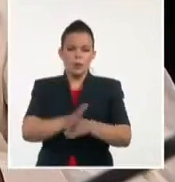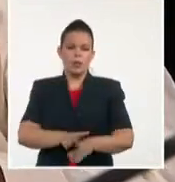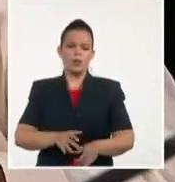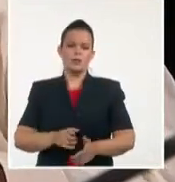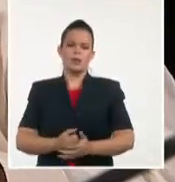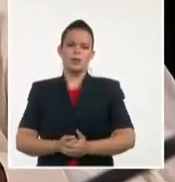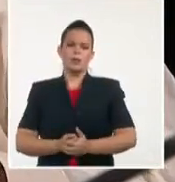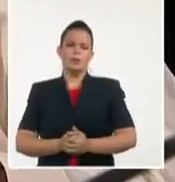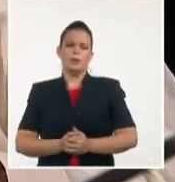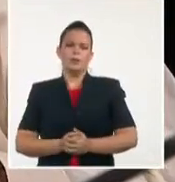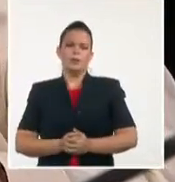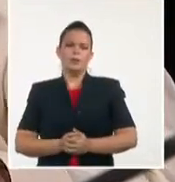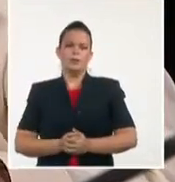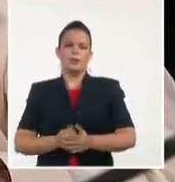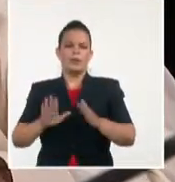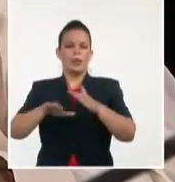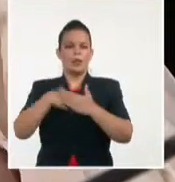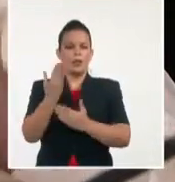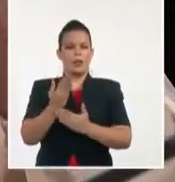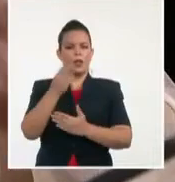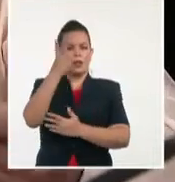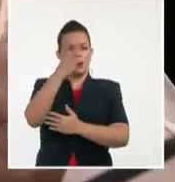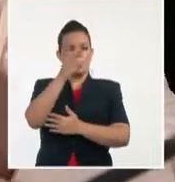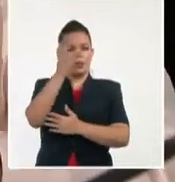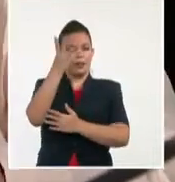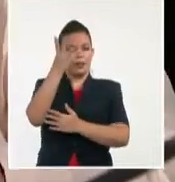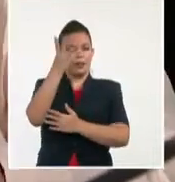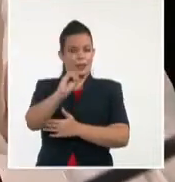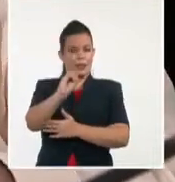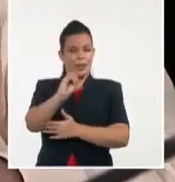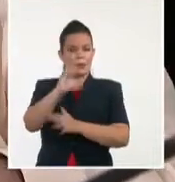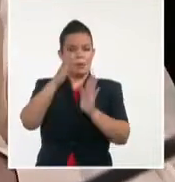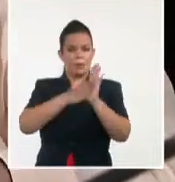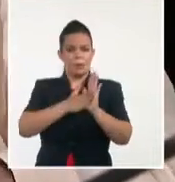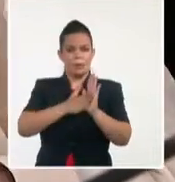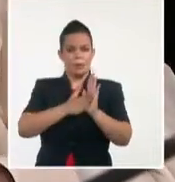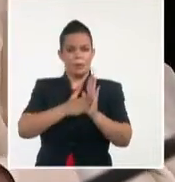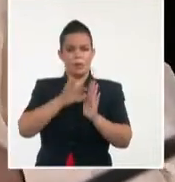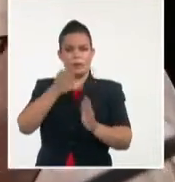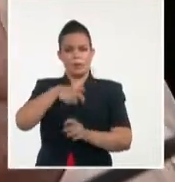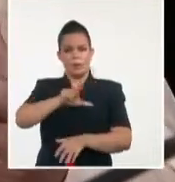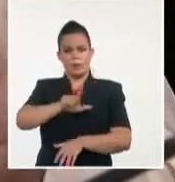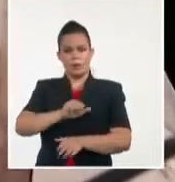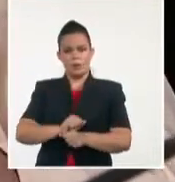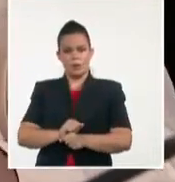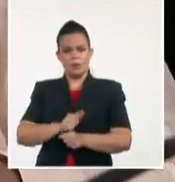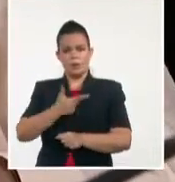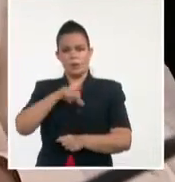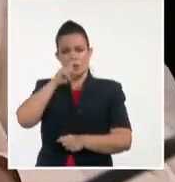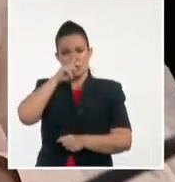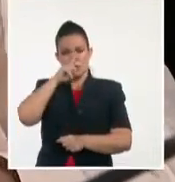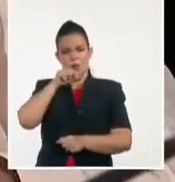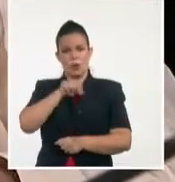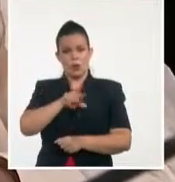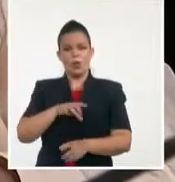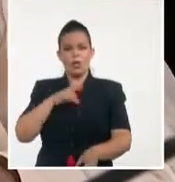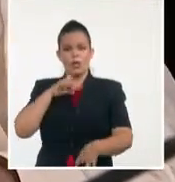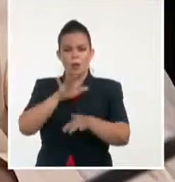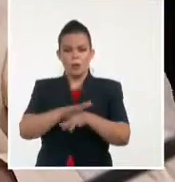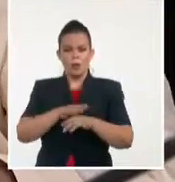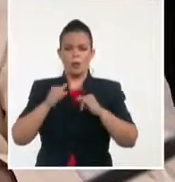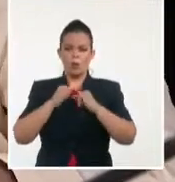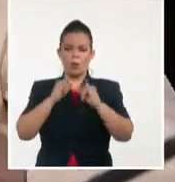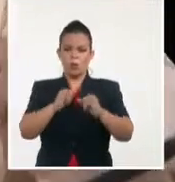desde el mismo 30 de junio a emitir un grupo de situaciones oficiales. Se emitió un aviso de alerta temprana,